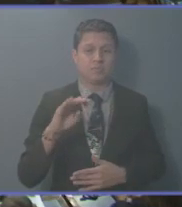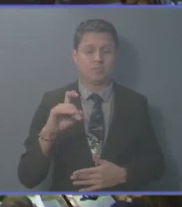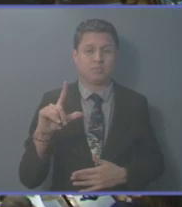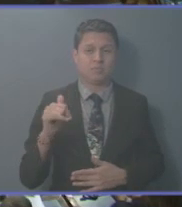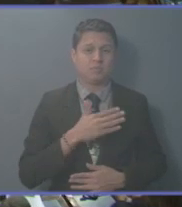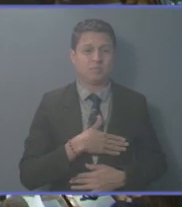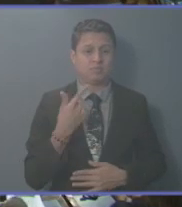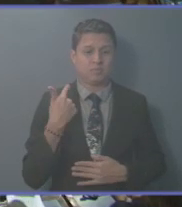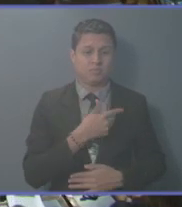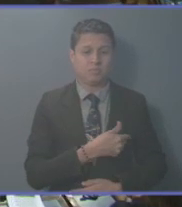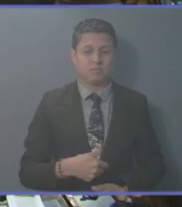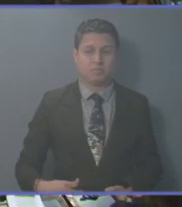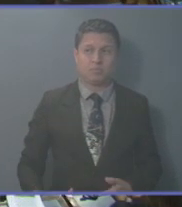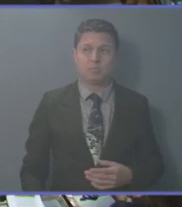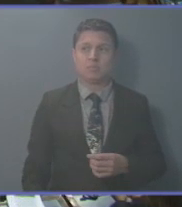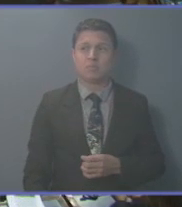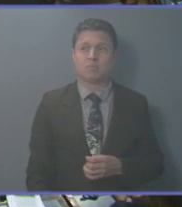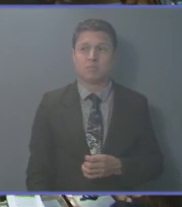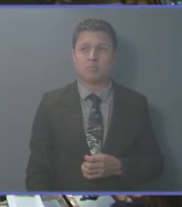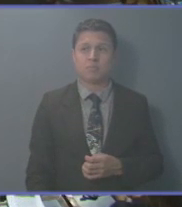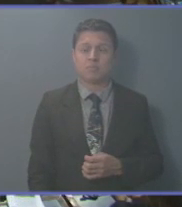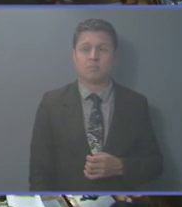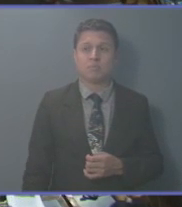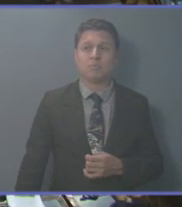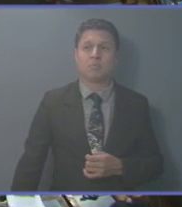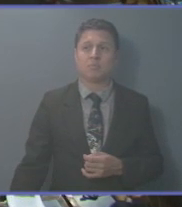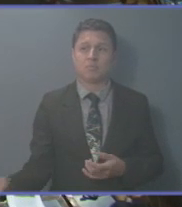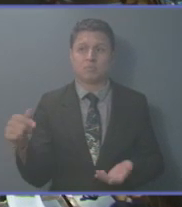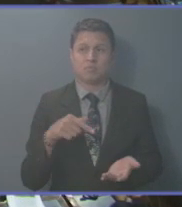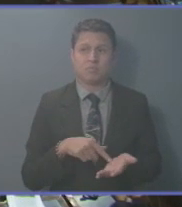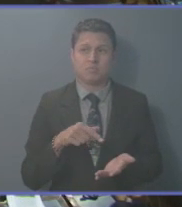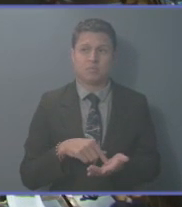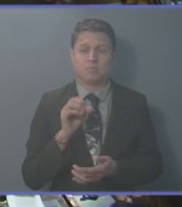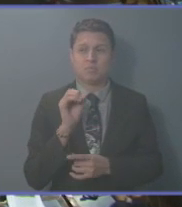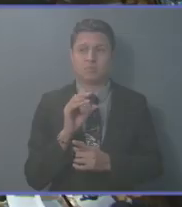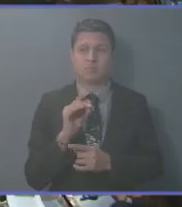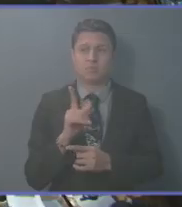Perdón, presidente, es que no se encendía la lucita.